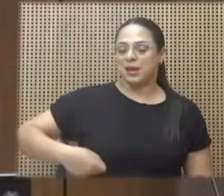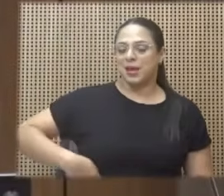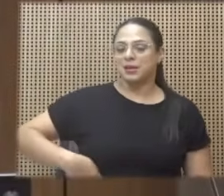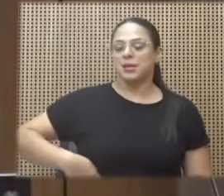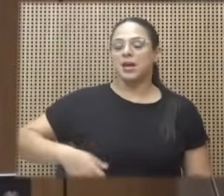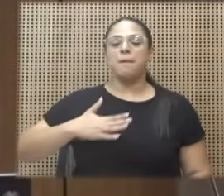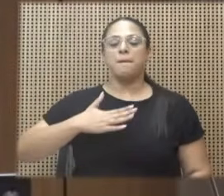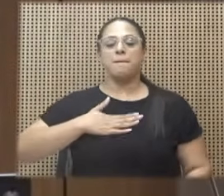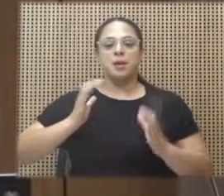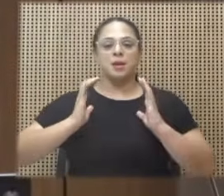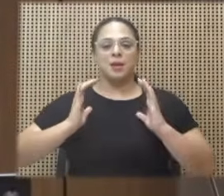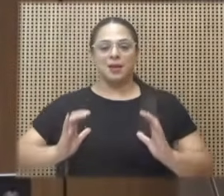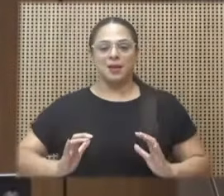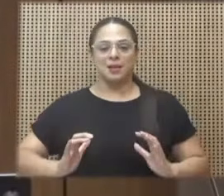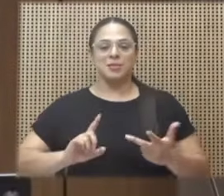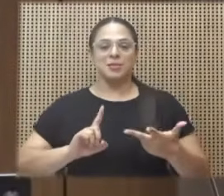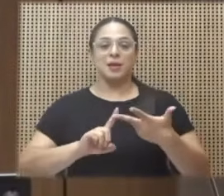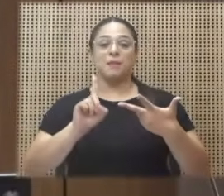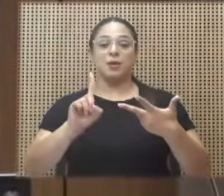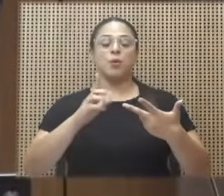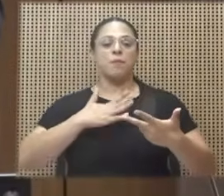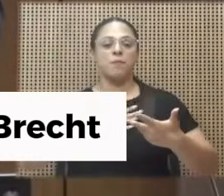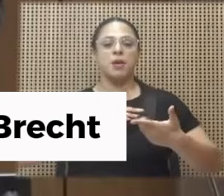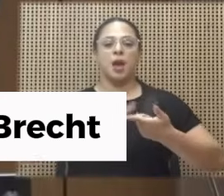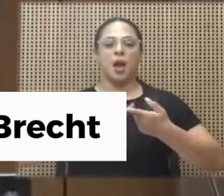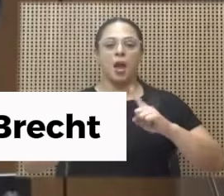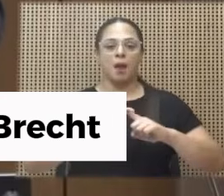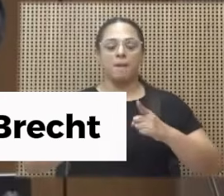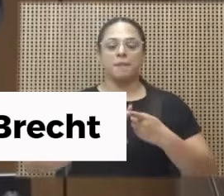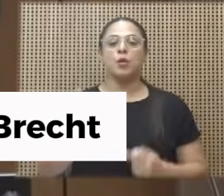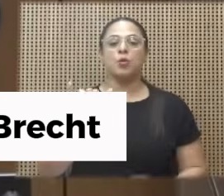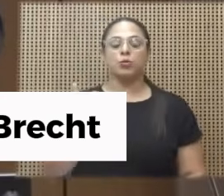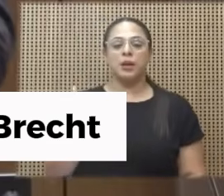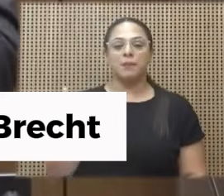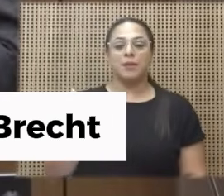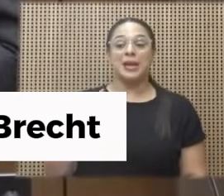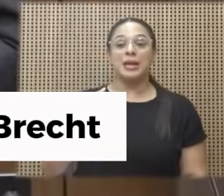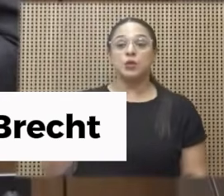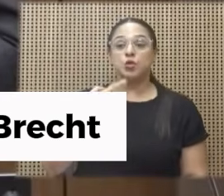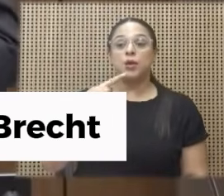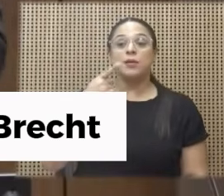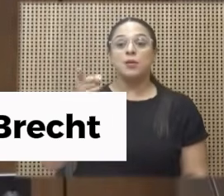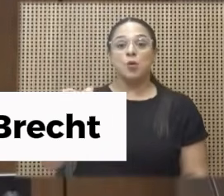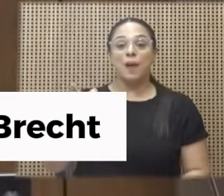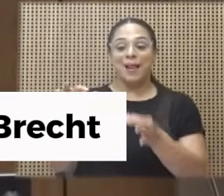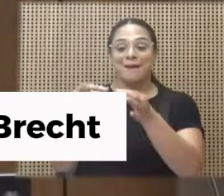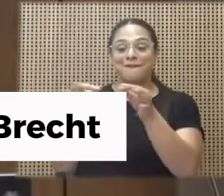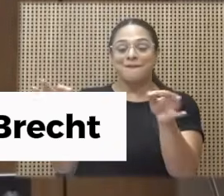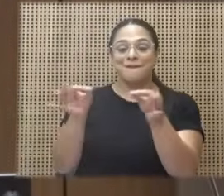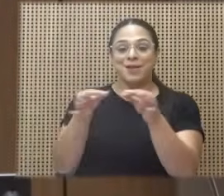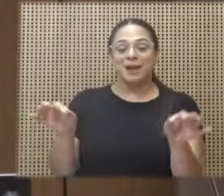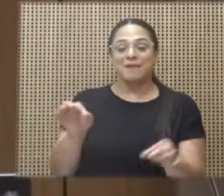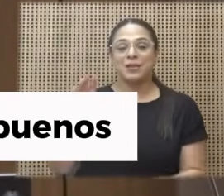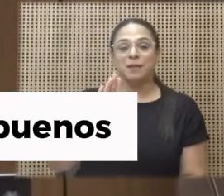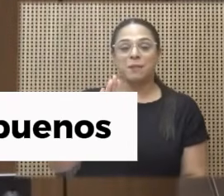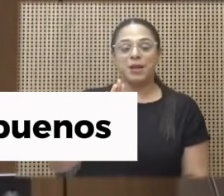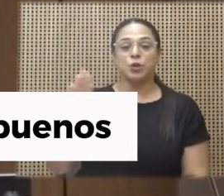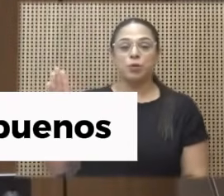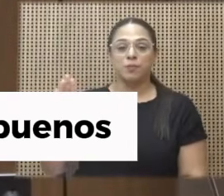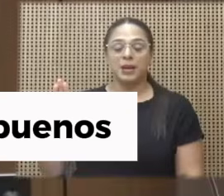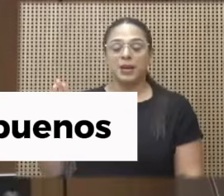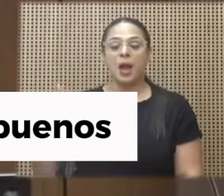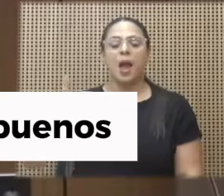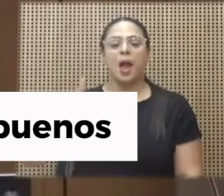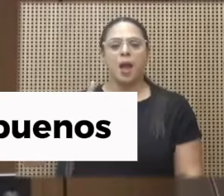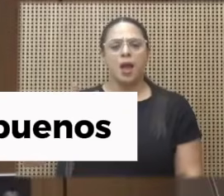mi amigo. Y a él, para terminar, le dedico la frase elegante de Bertolt Brecht: hay hombres